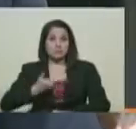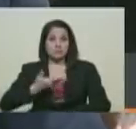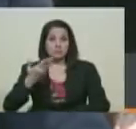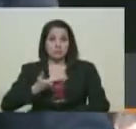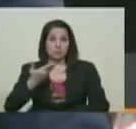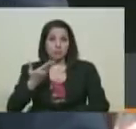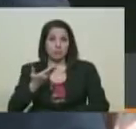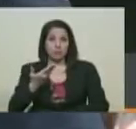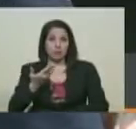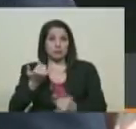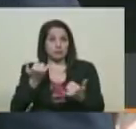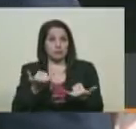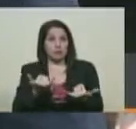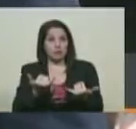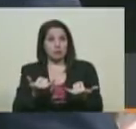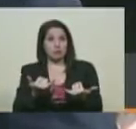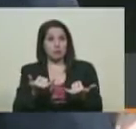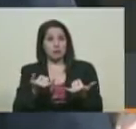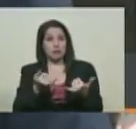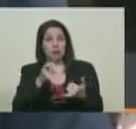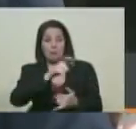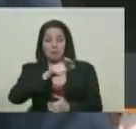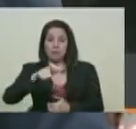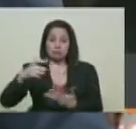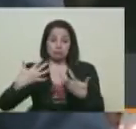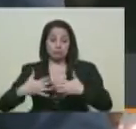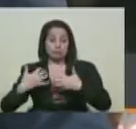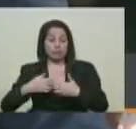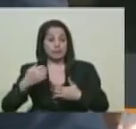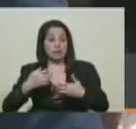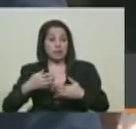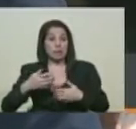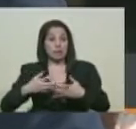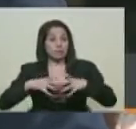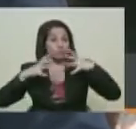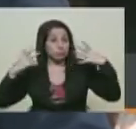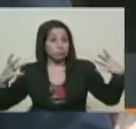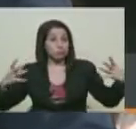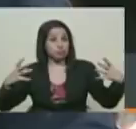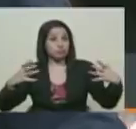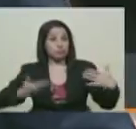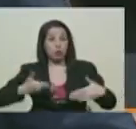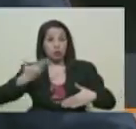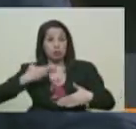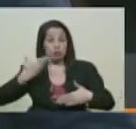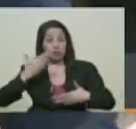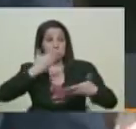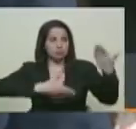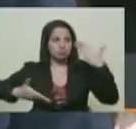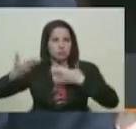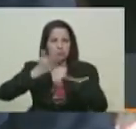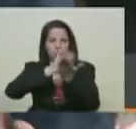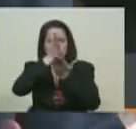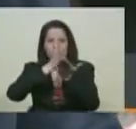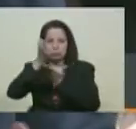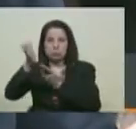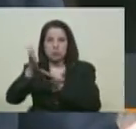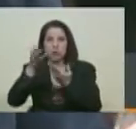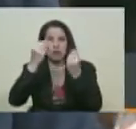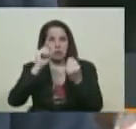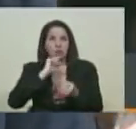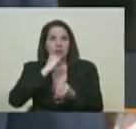ya los grandes inversionistas, nosotros también vamos a dar, digamos, rutas claves,